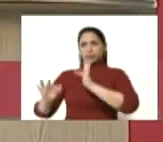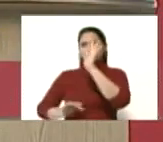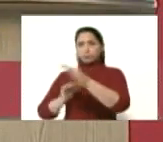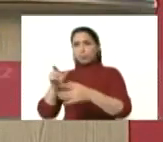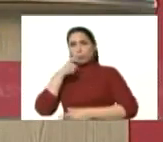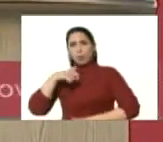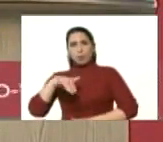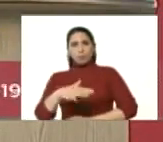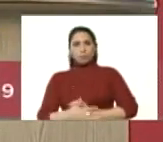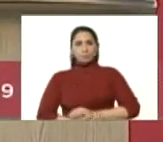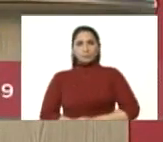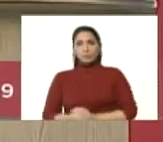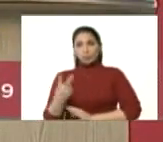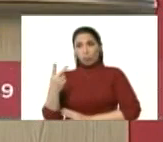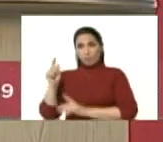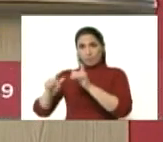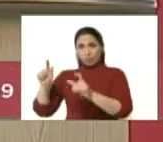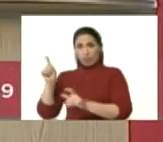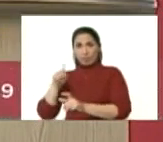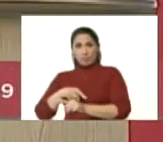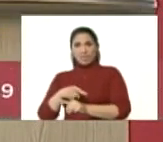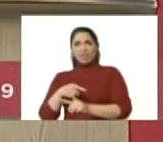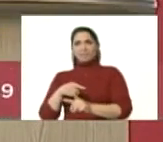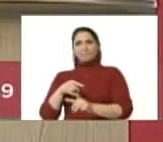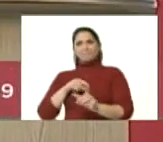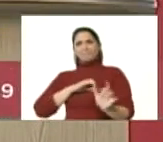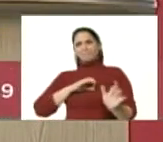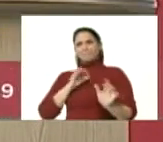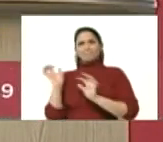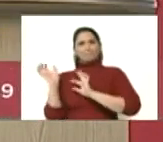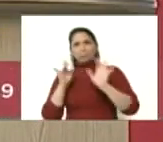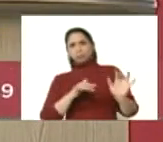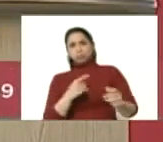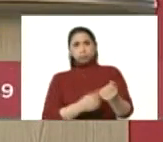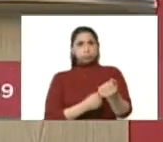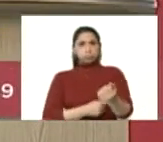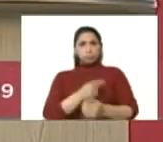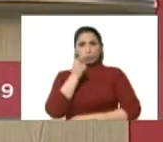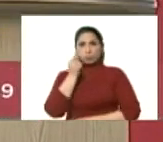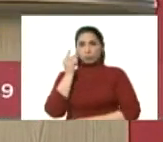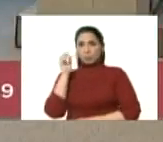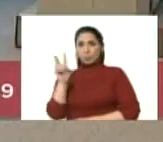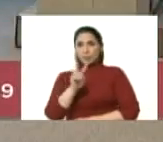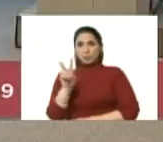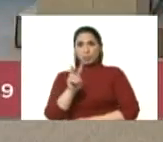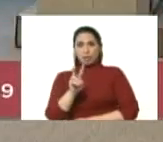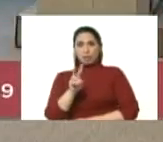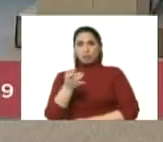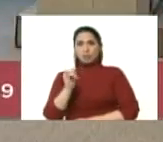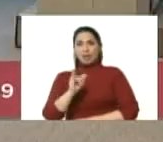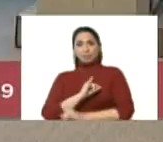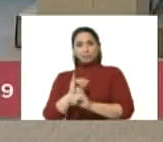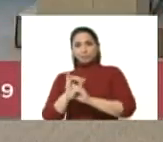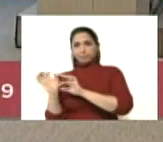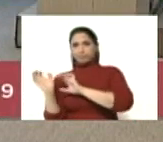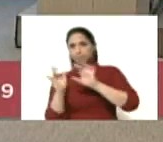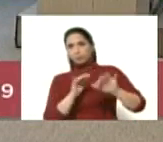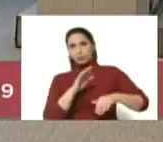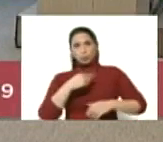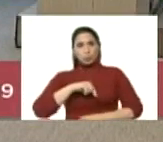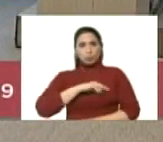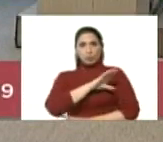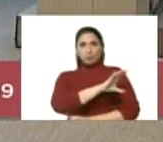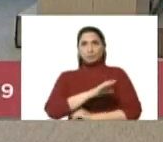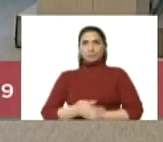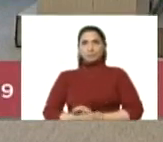población. Y 2 casos también son procedentes, hermanos y hermanas venezolanas que están regresando a nuestra